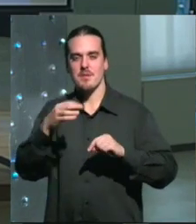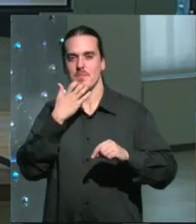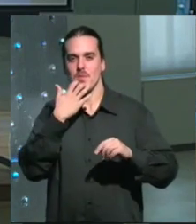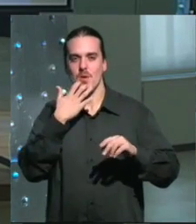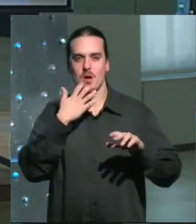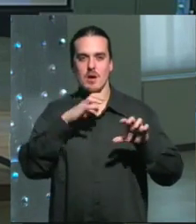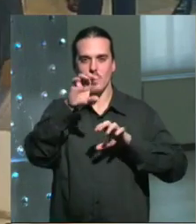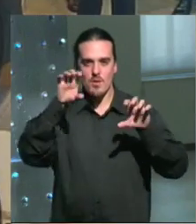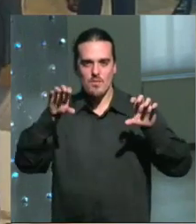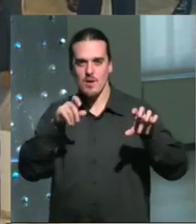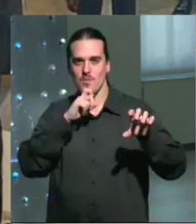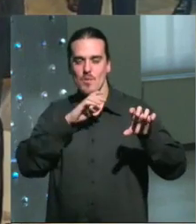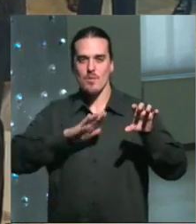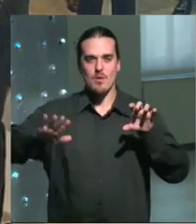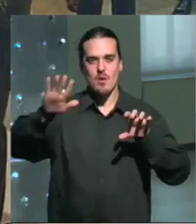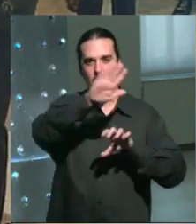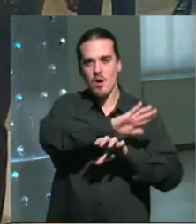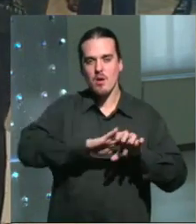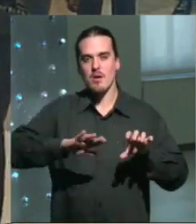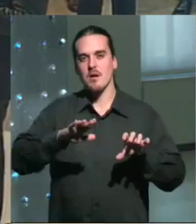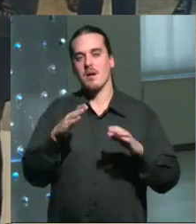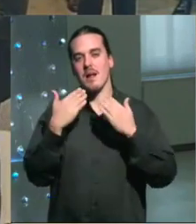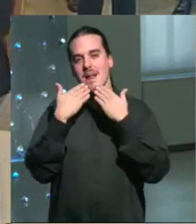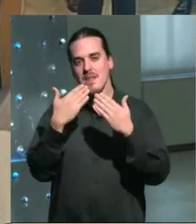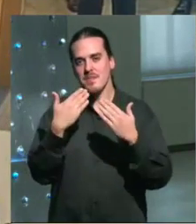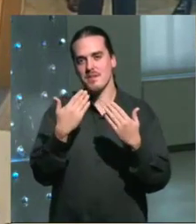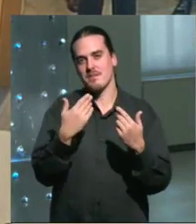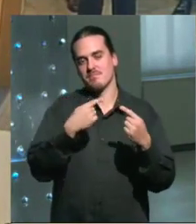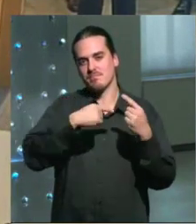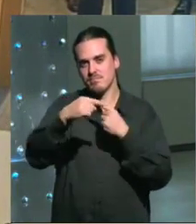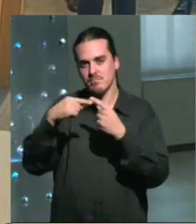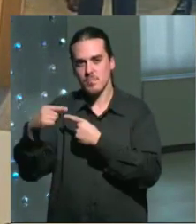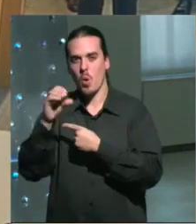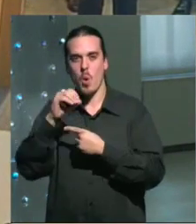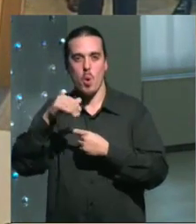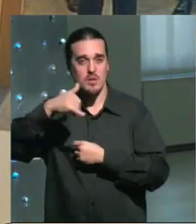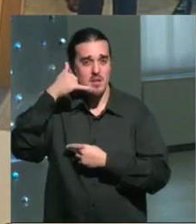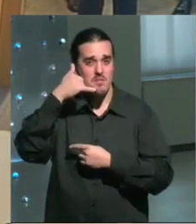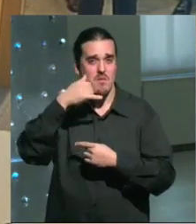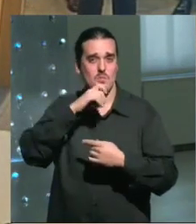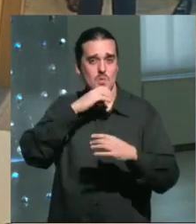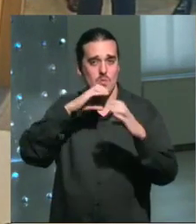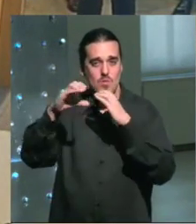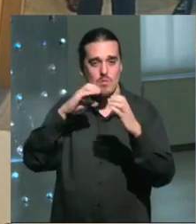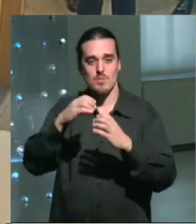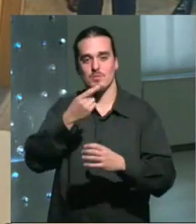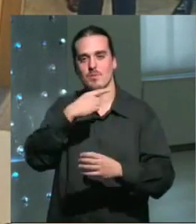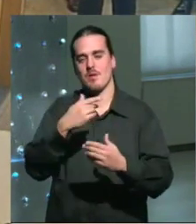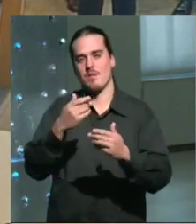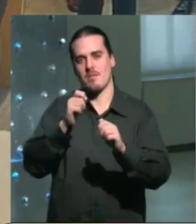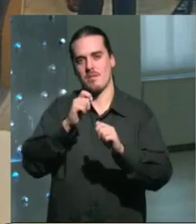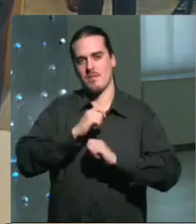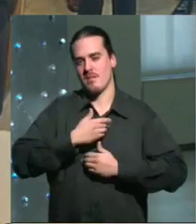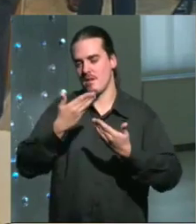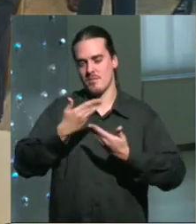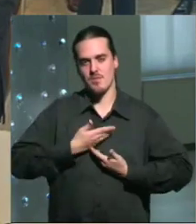juegan un papel importantísimo en las campañas en Estados Unidos porque las utilizamos para hacer llamadas telefónicas a la gente y pedirles el voto. o informarlos